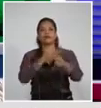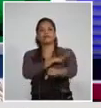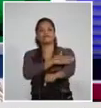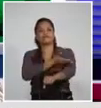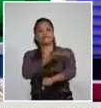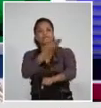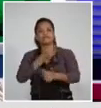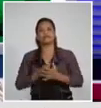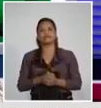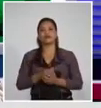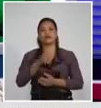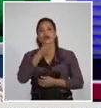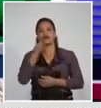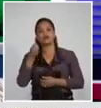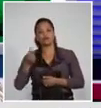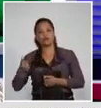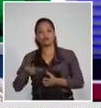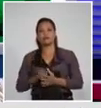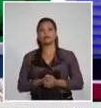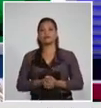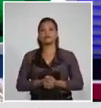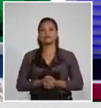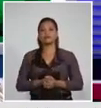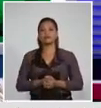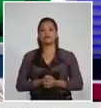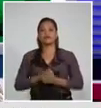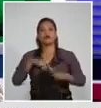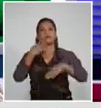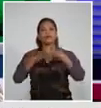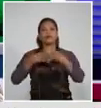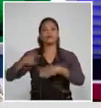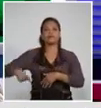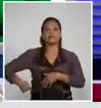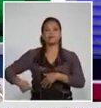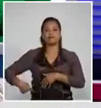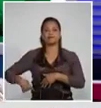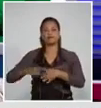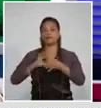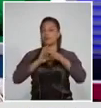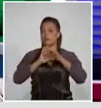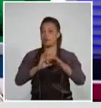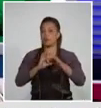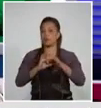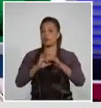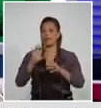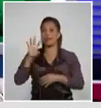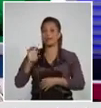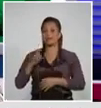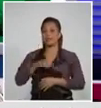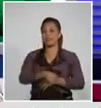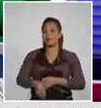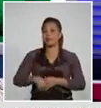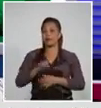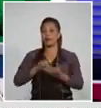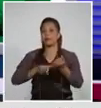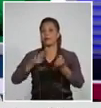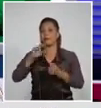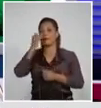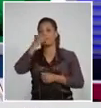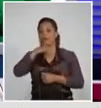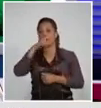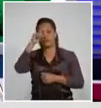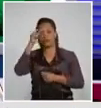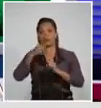diabetes mellitus, insuficiencia renal crónica, un cáncer de próstata y una anemia